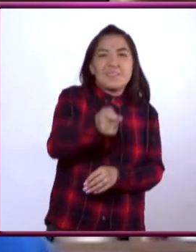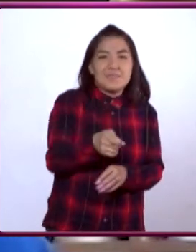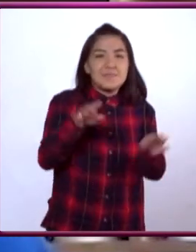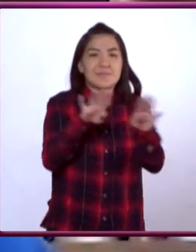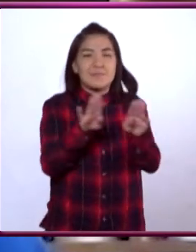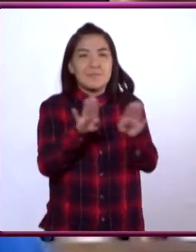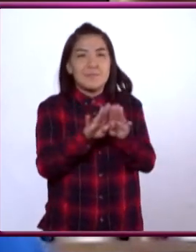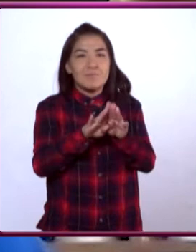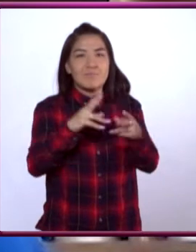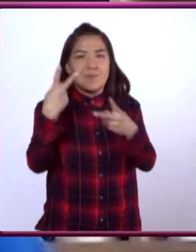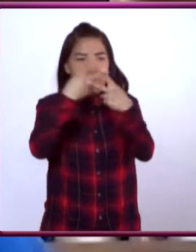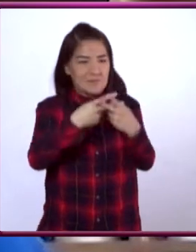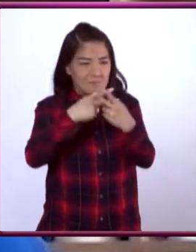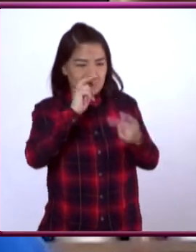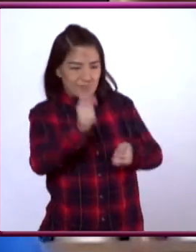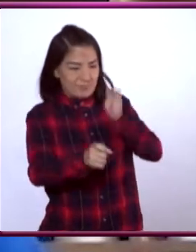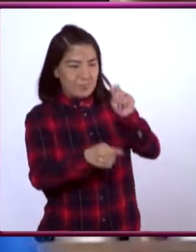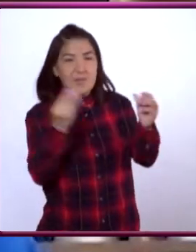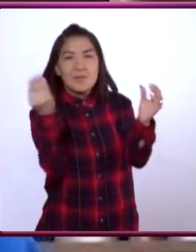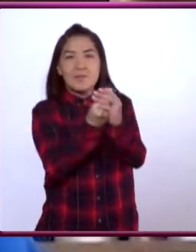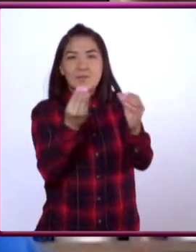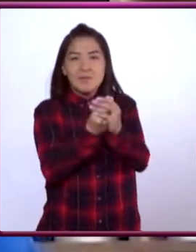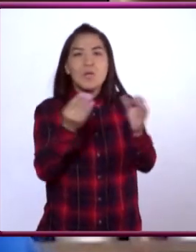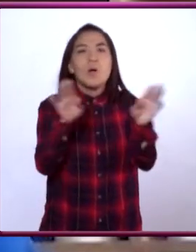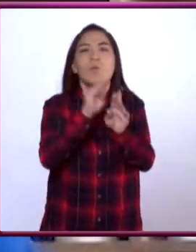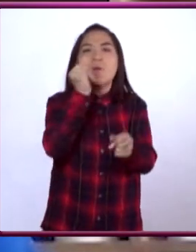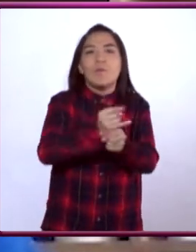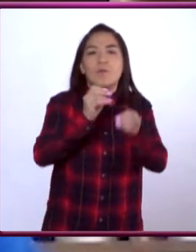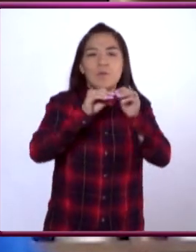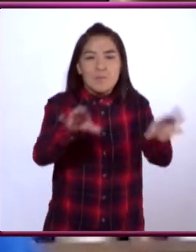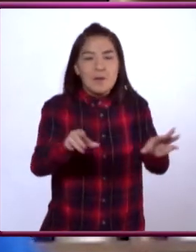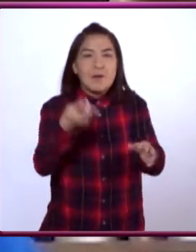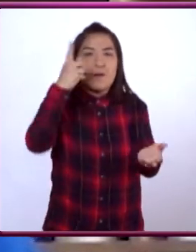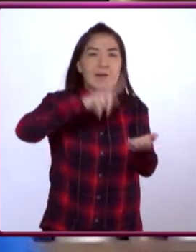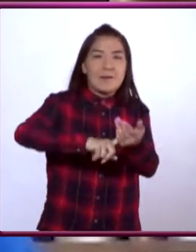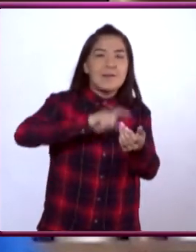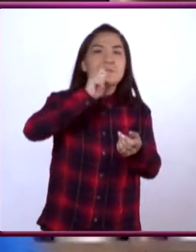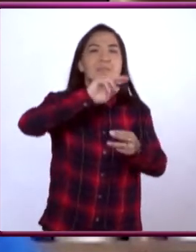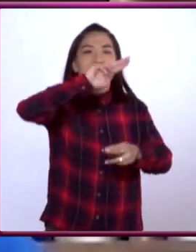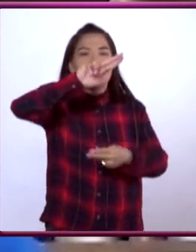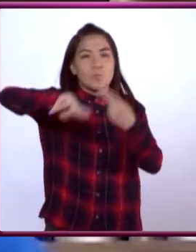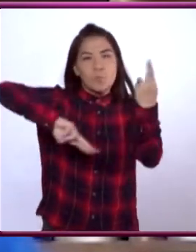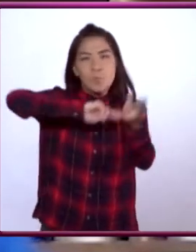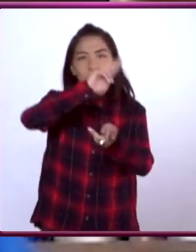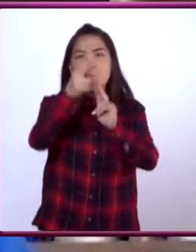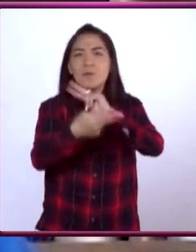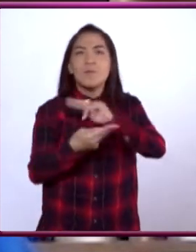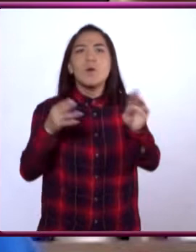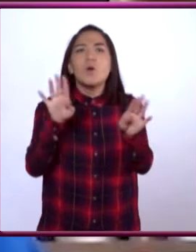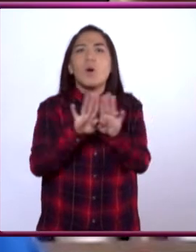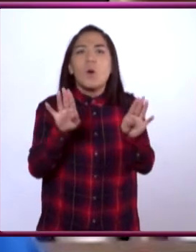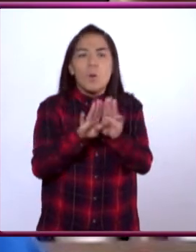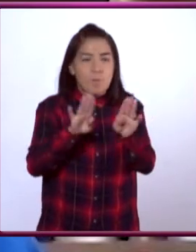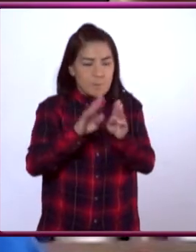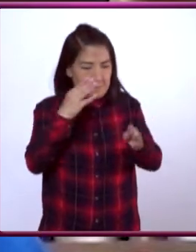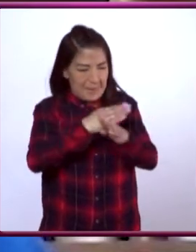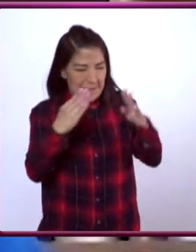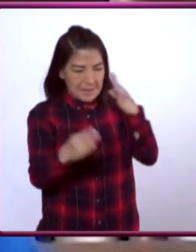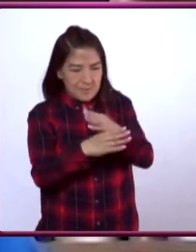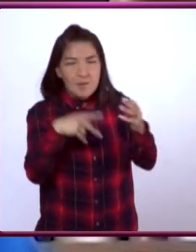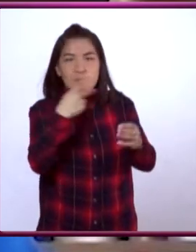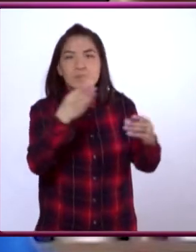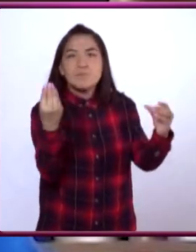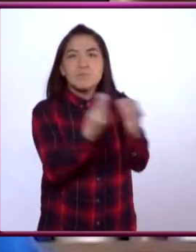de cómo se constituyen las estrellas, nos dan información acerca de cómo se constituyó la materia en el universo. Uh-huh. Y luego,